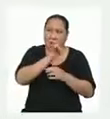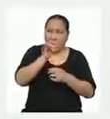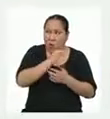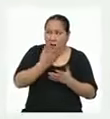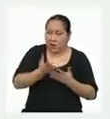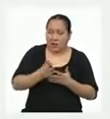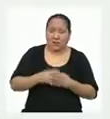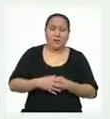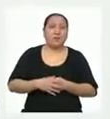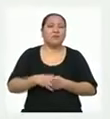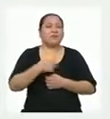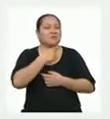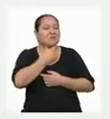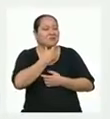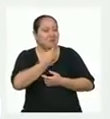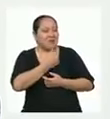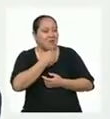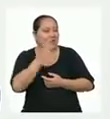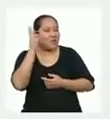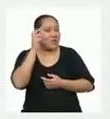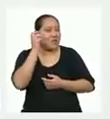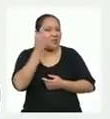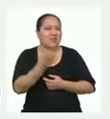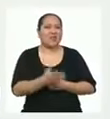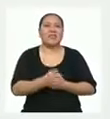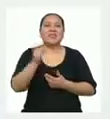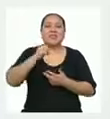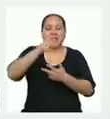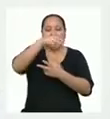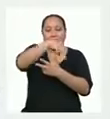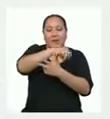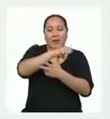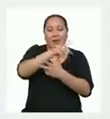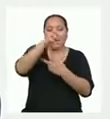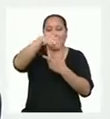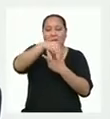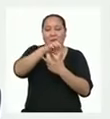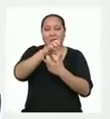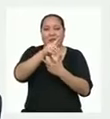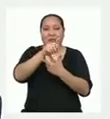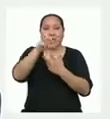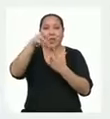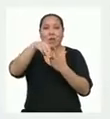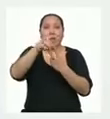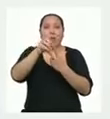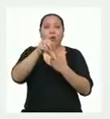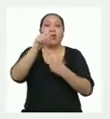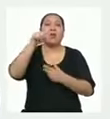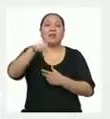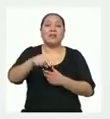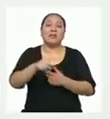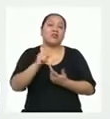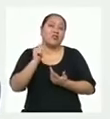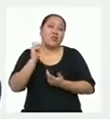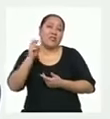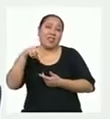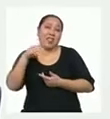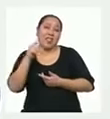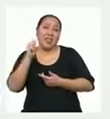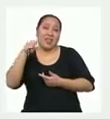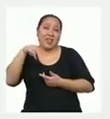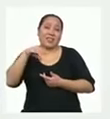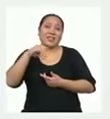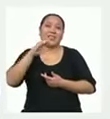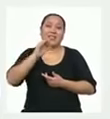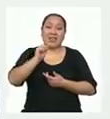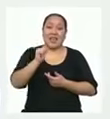Qué gusto de escucharte, Fernanda. Sí, media, mediana y moda son 3 medidas de tendencia central, pero estas